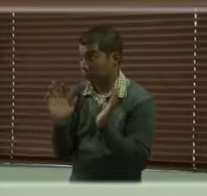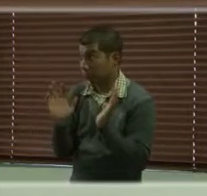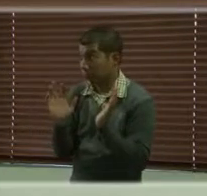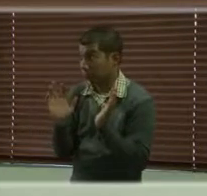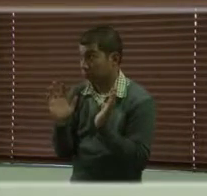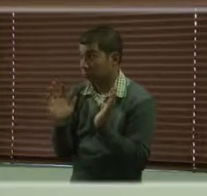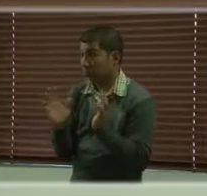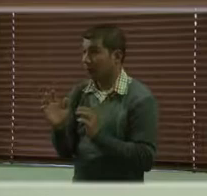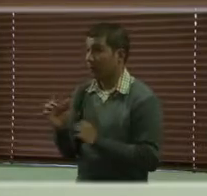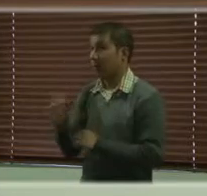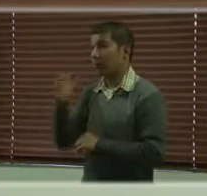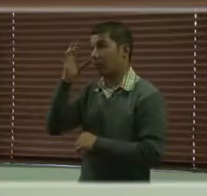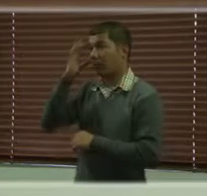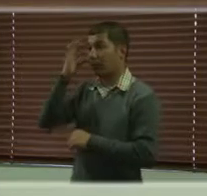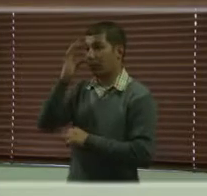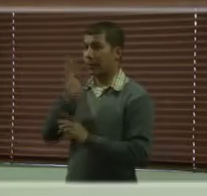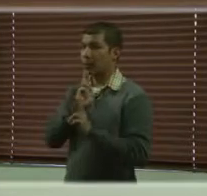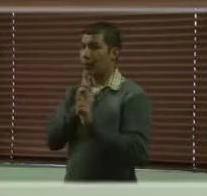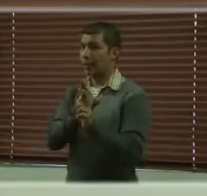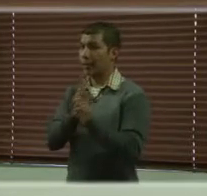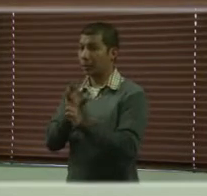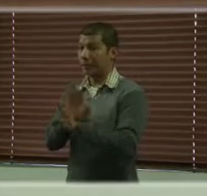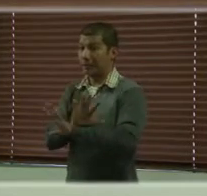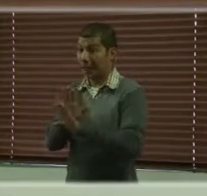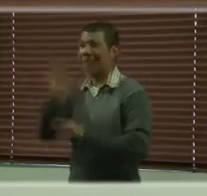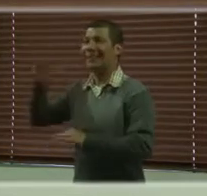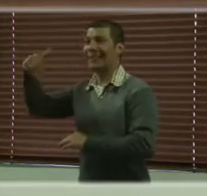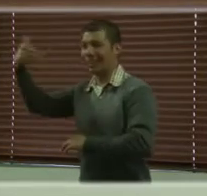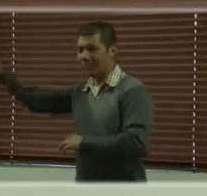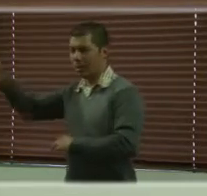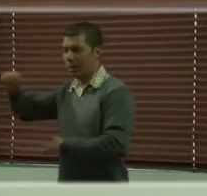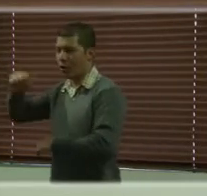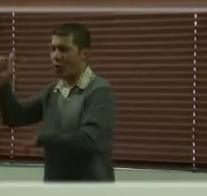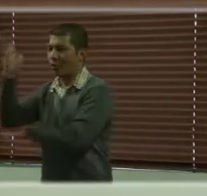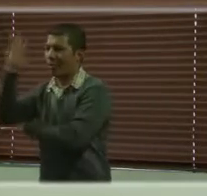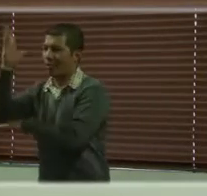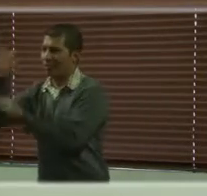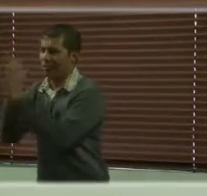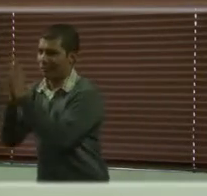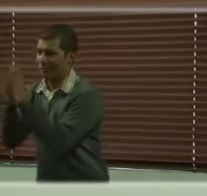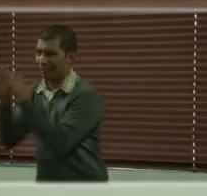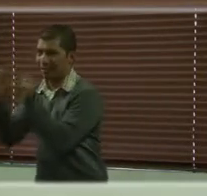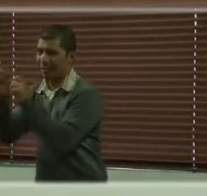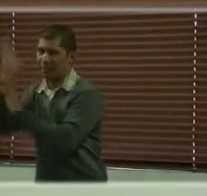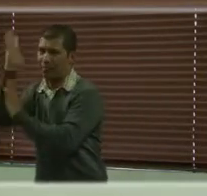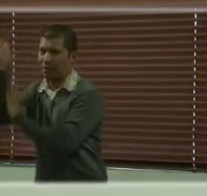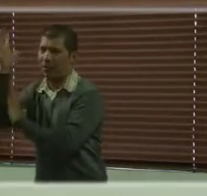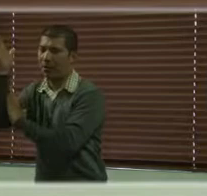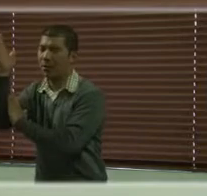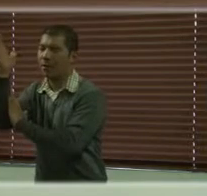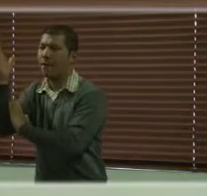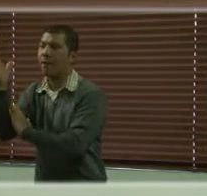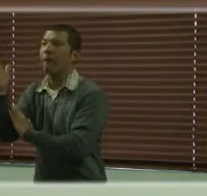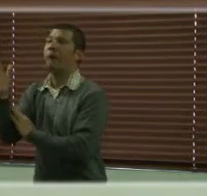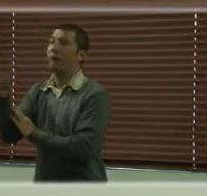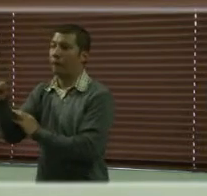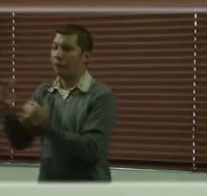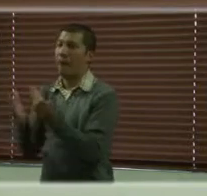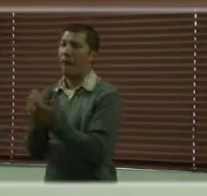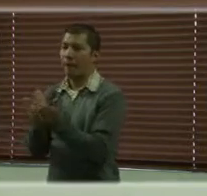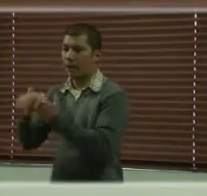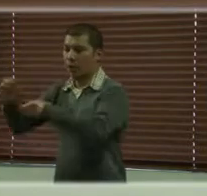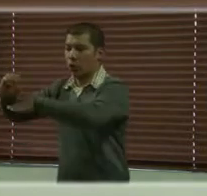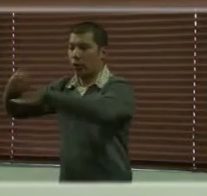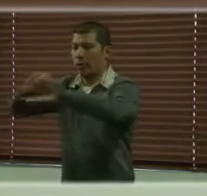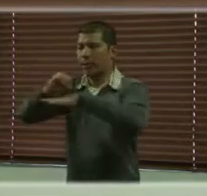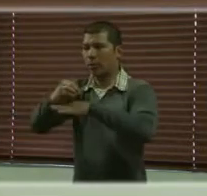hacen falta todavía y vamos a a ir a esa parte de de qué otras formas las organizaciones pueden incidir